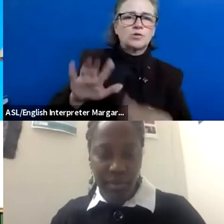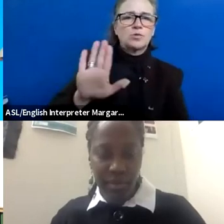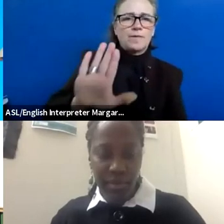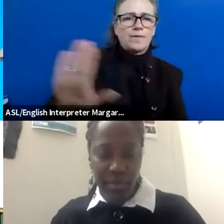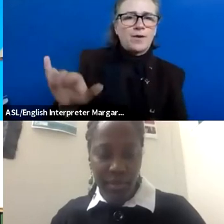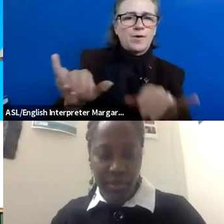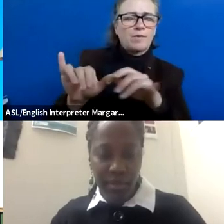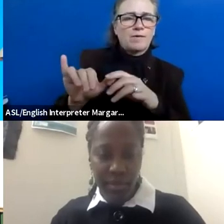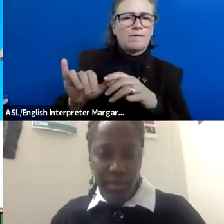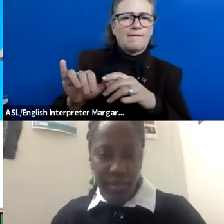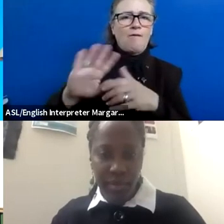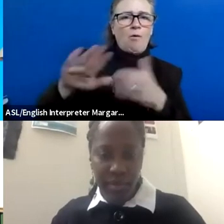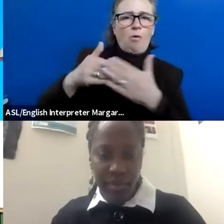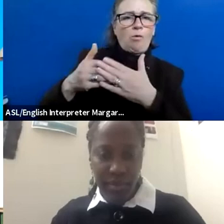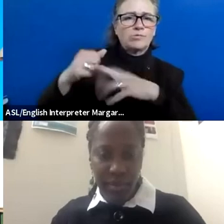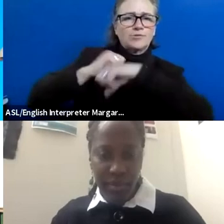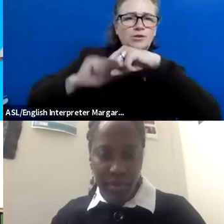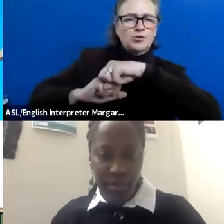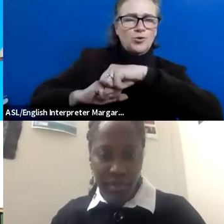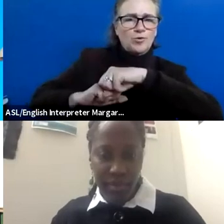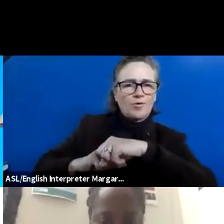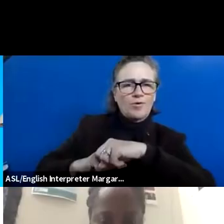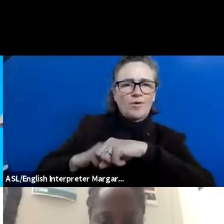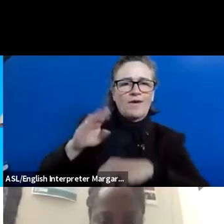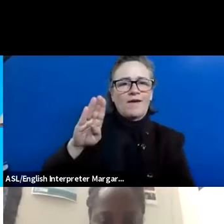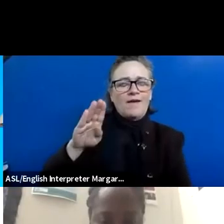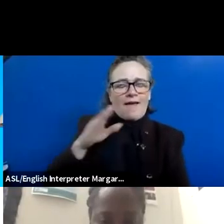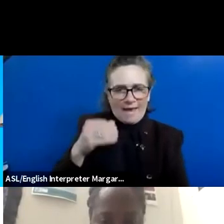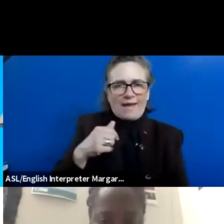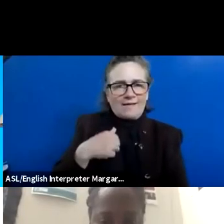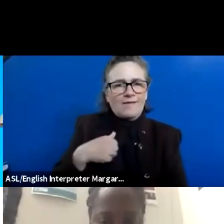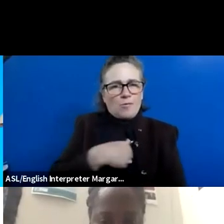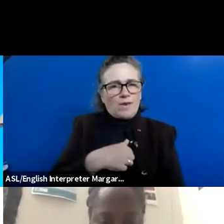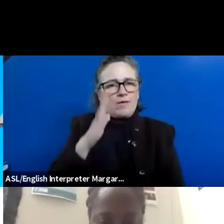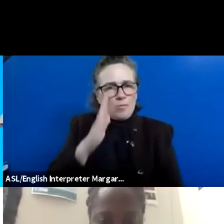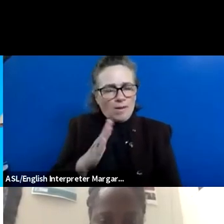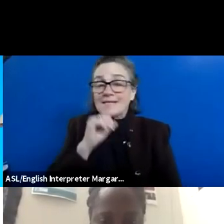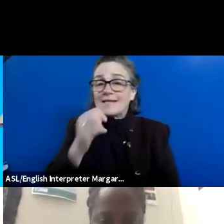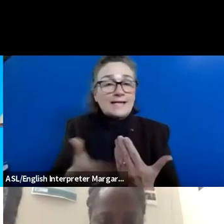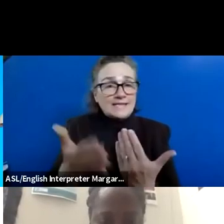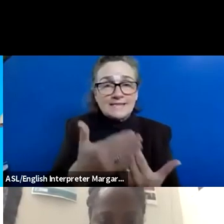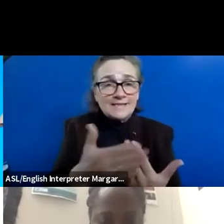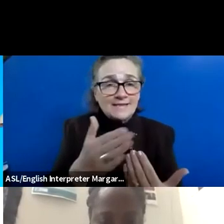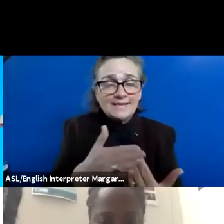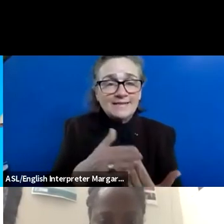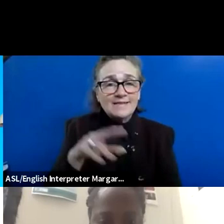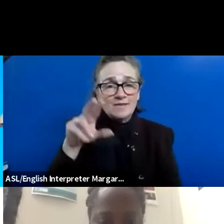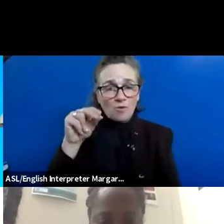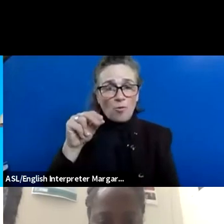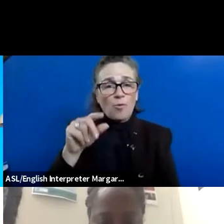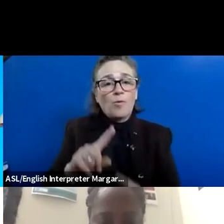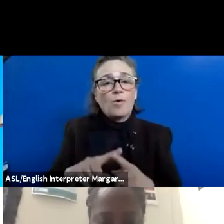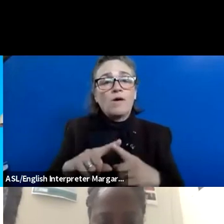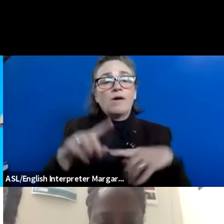por avanzar. No será fácil. Aquí han asesinado a candidatos presidenciales que han querido